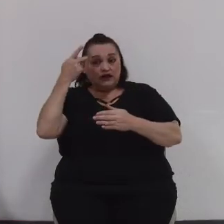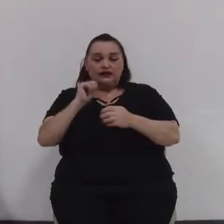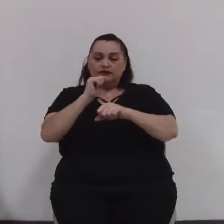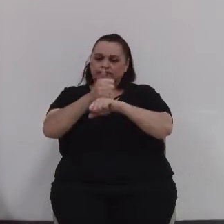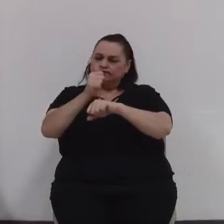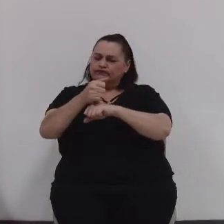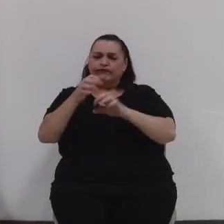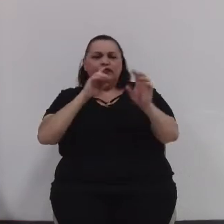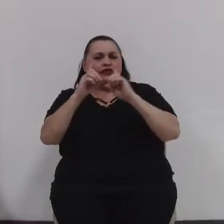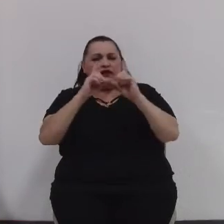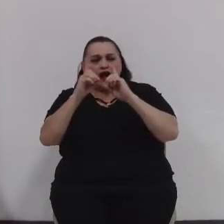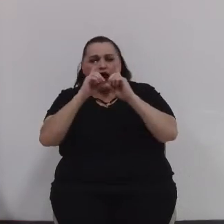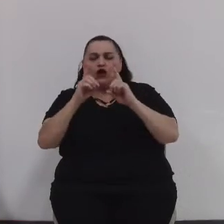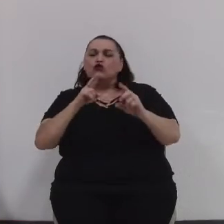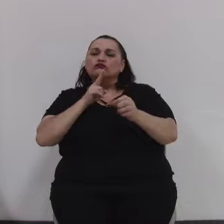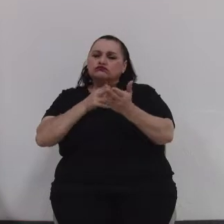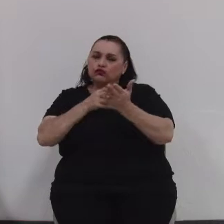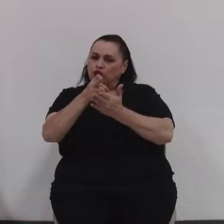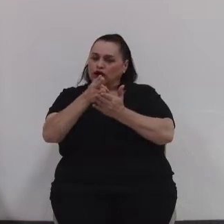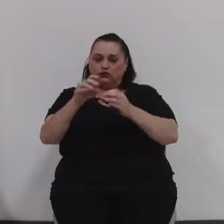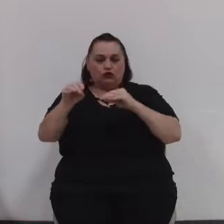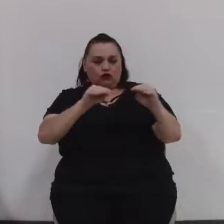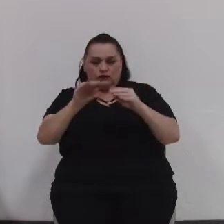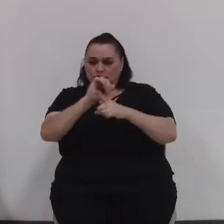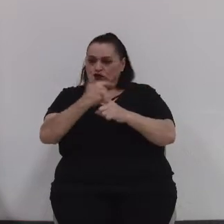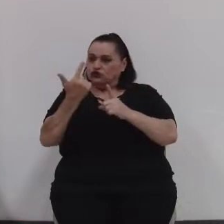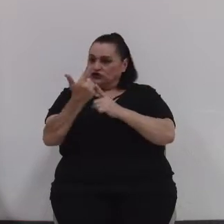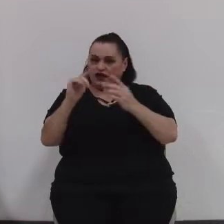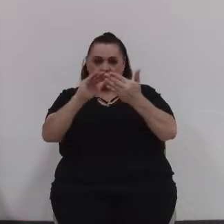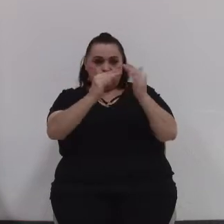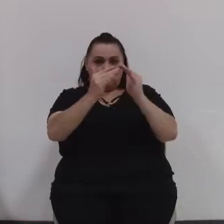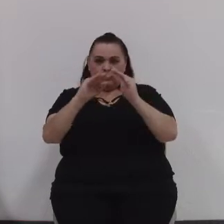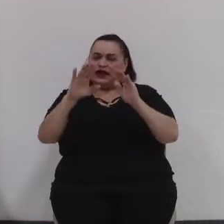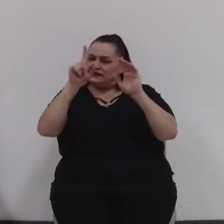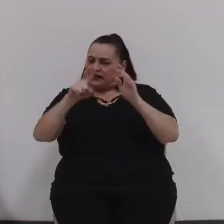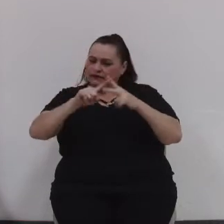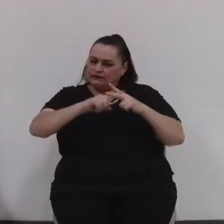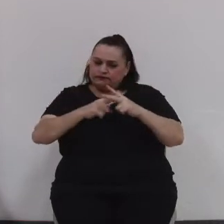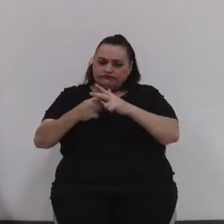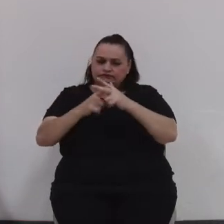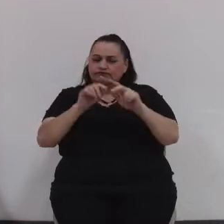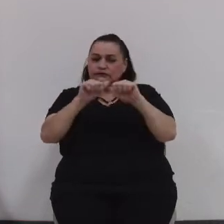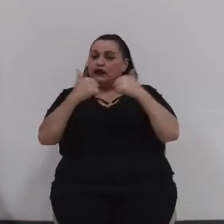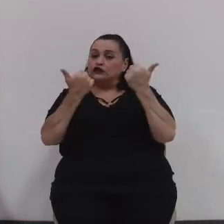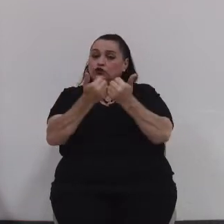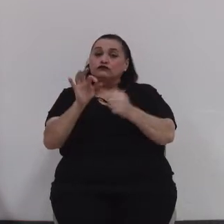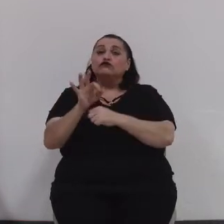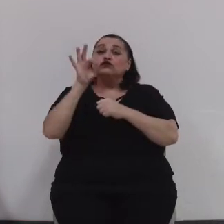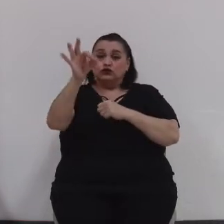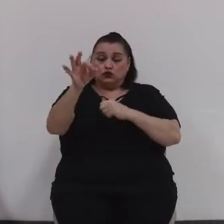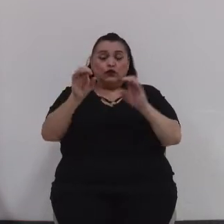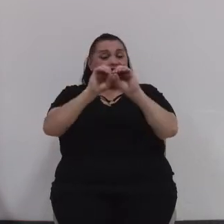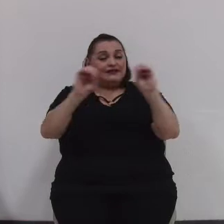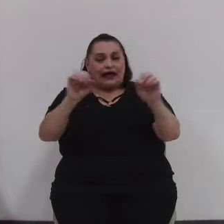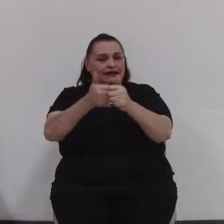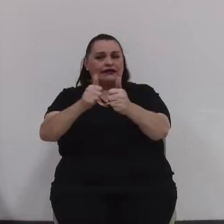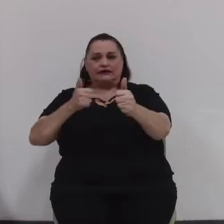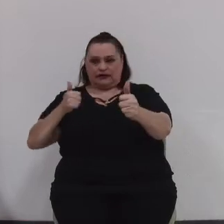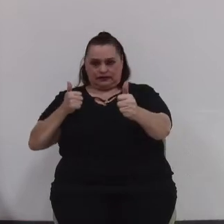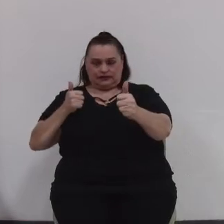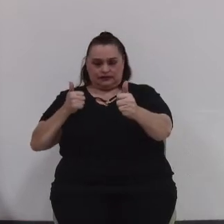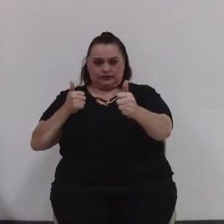diálogo franco con los movimientos sociales y las comunidades a fin de configurar nuevas visiones colectivas de futuro donde nadie se quede